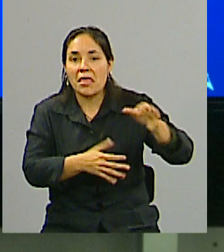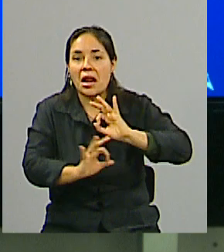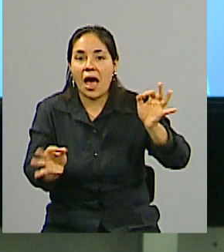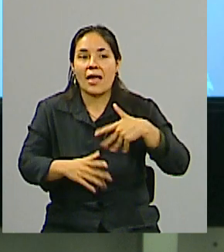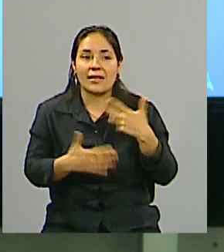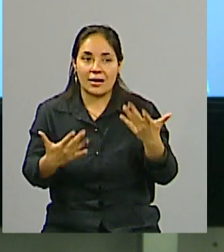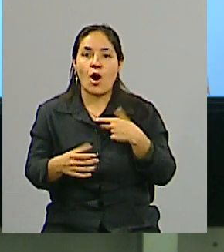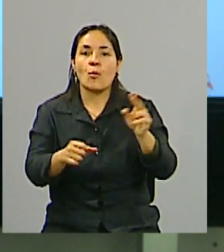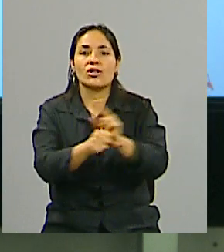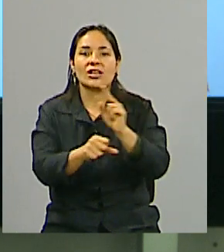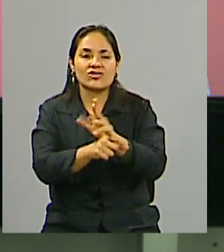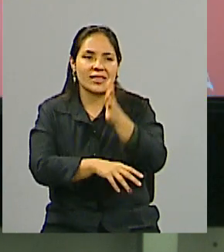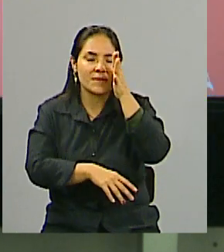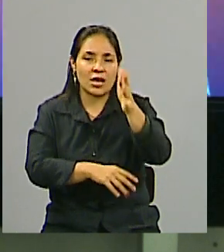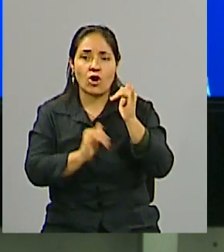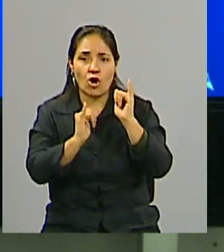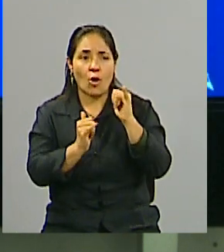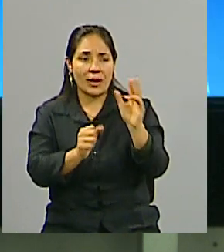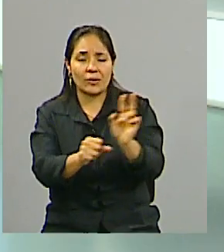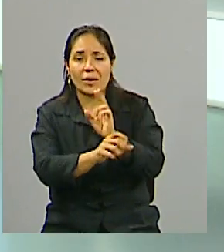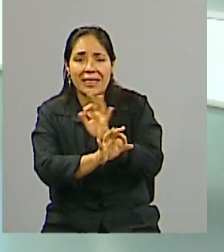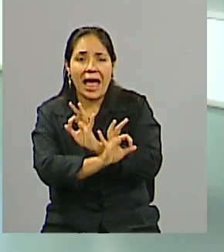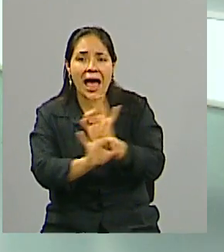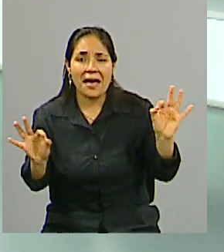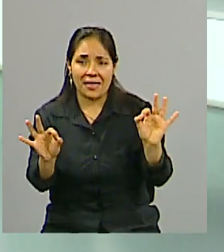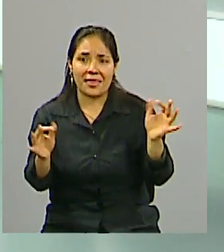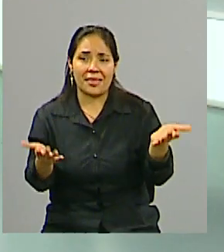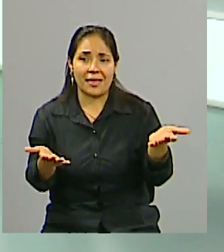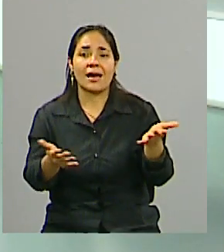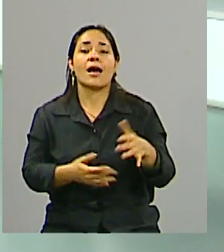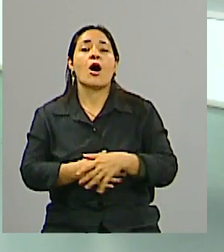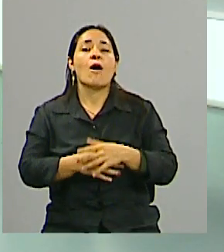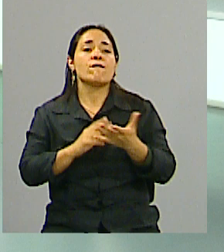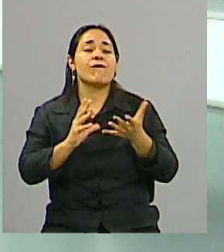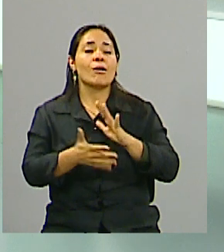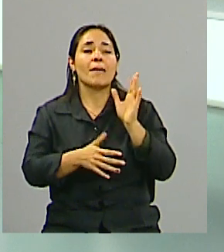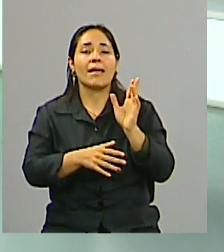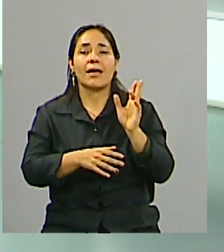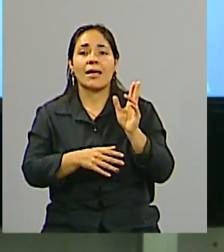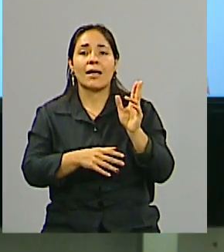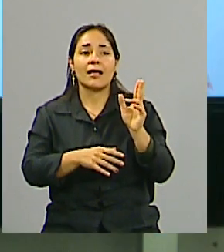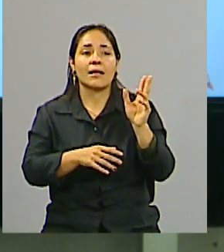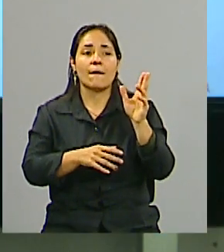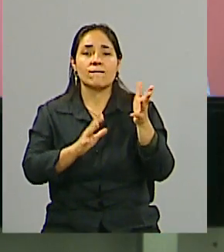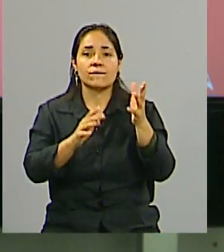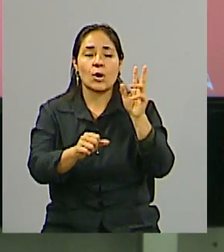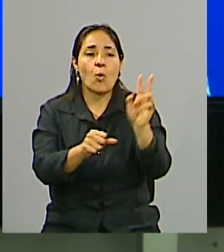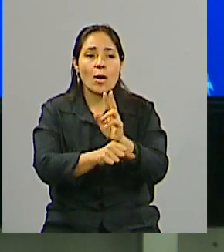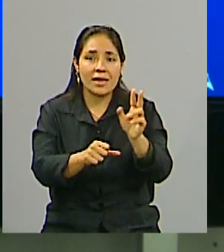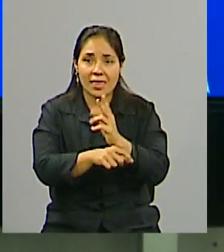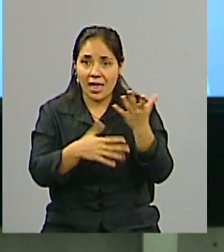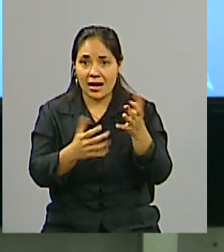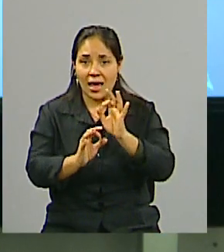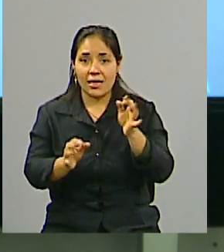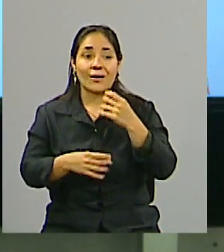desprotección brutal, como digo, de los jóvenes y no hay políticas activas de protección, sino más bien de desprotección, como si la riqueza